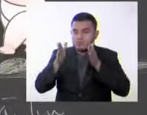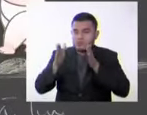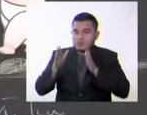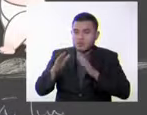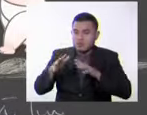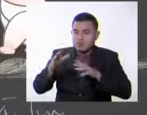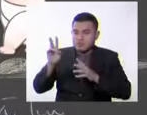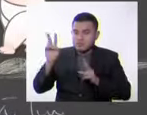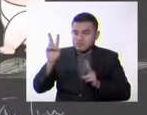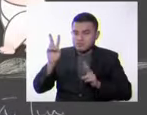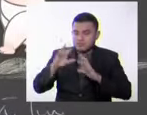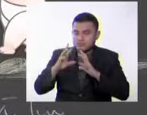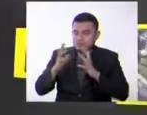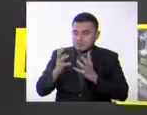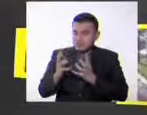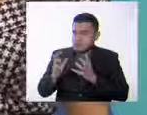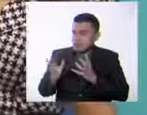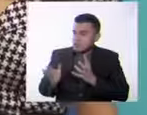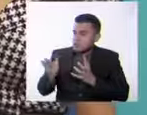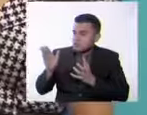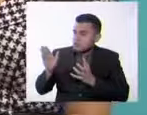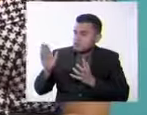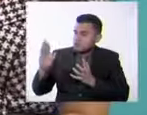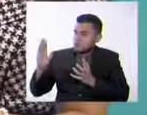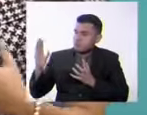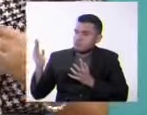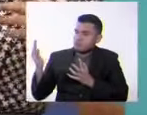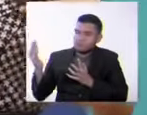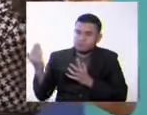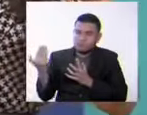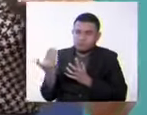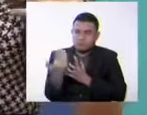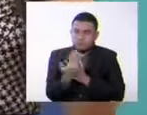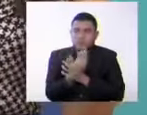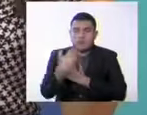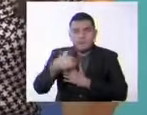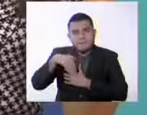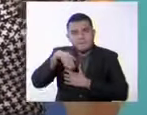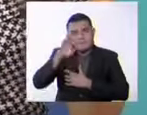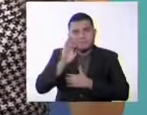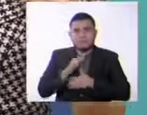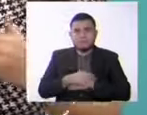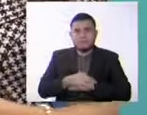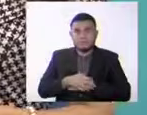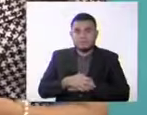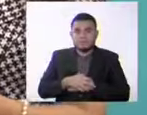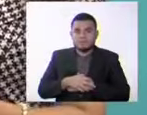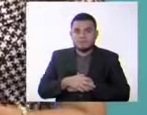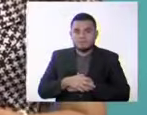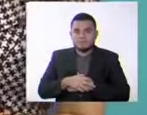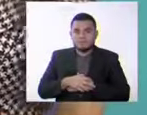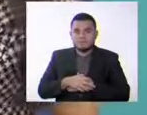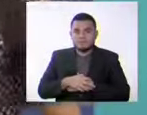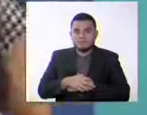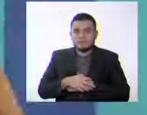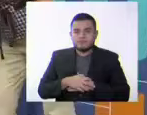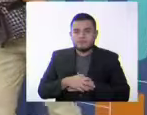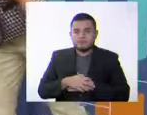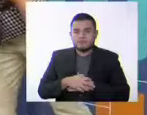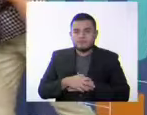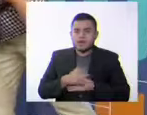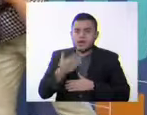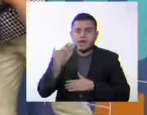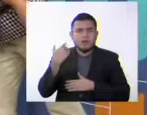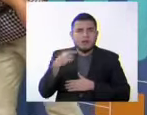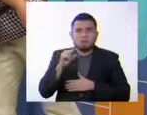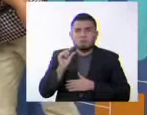también han cambiado, ya hay edificios más altos. Exacto. Entonces hay un proceso y aquí casi no habían edificios. Acá no hay